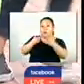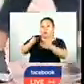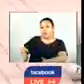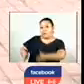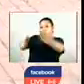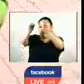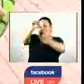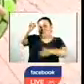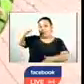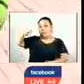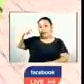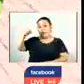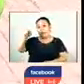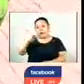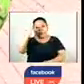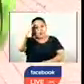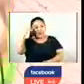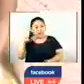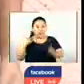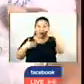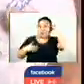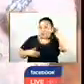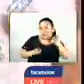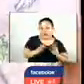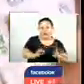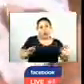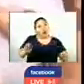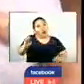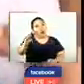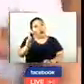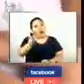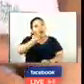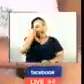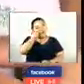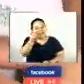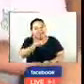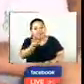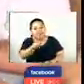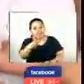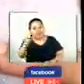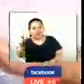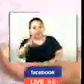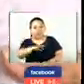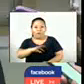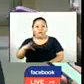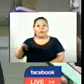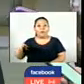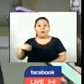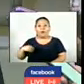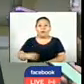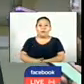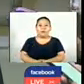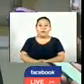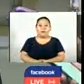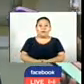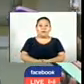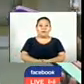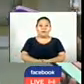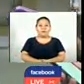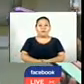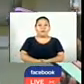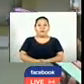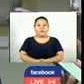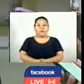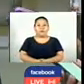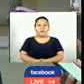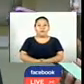prioriza que los niños, niñas y adolescentes que se encuentran en esta situación regresen con sus padres biológicos. Lo primero